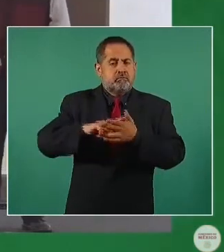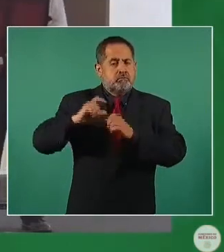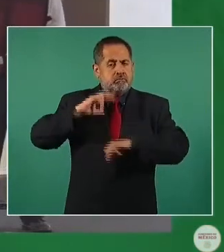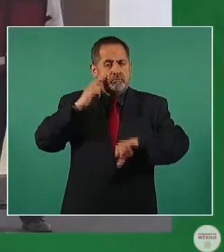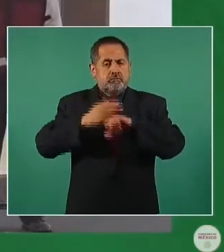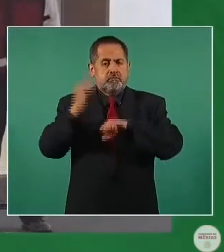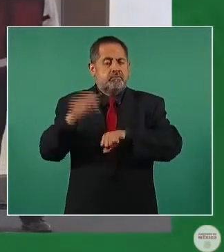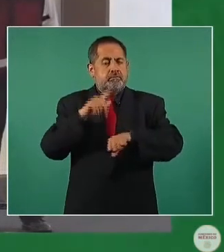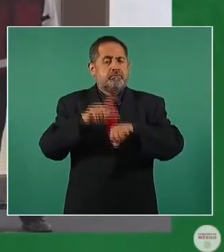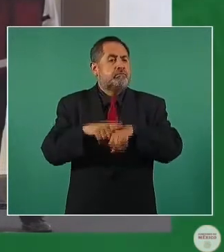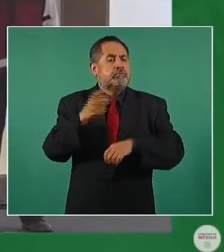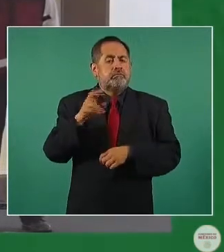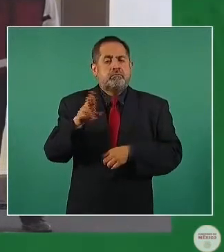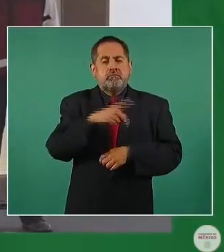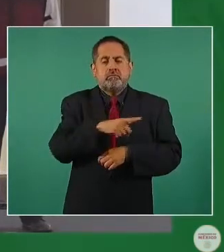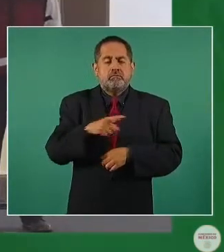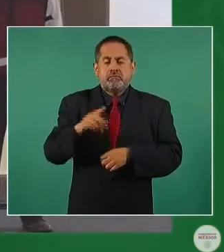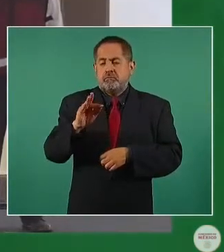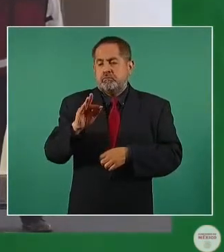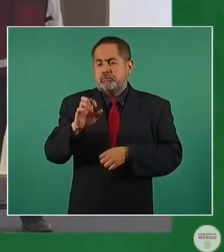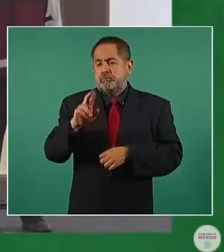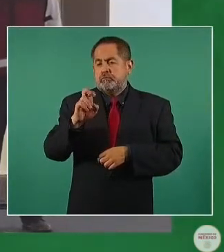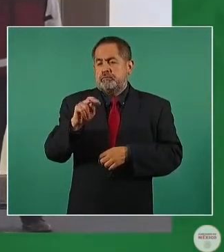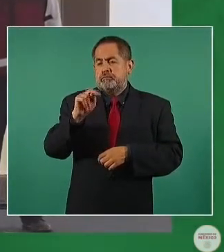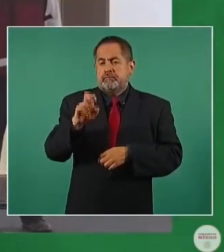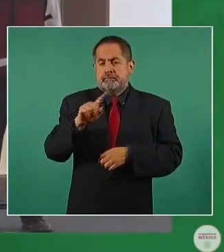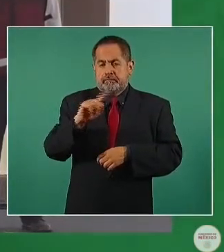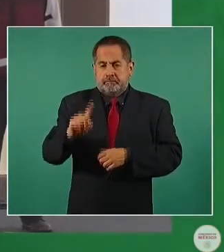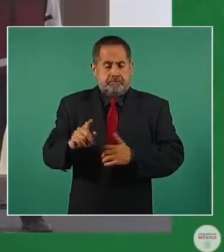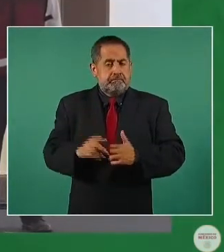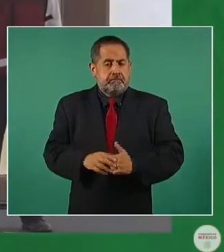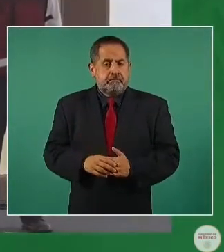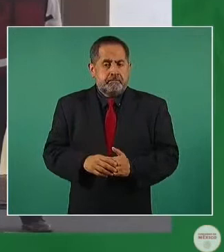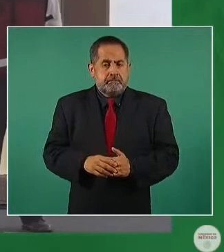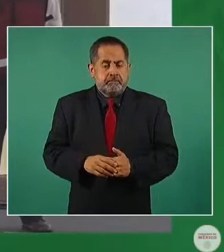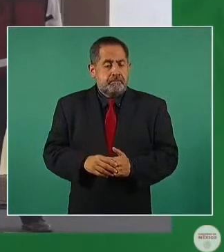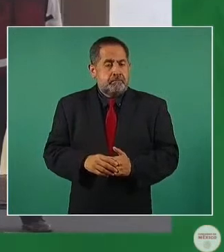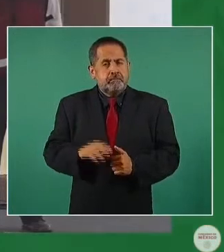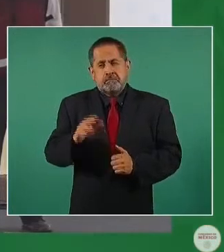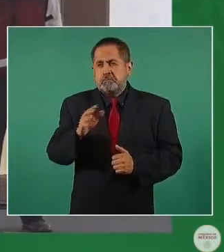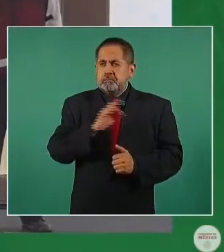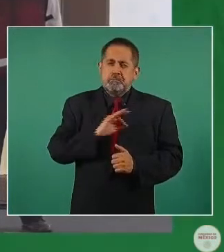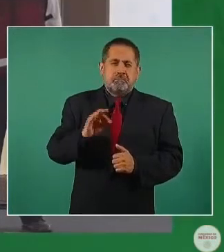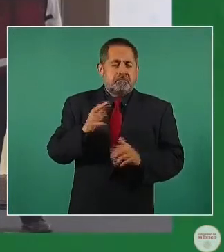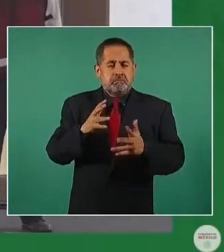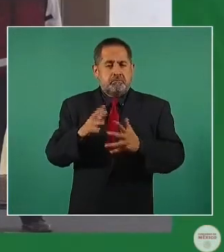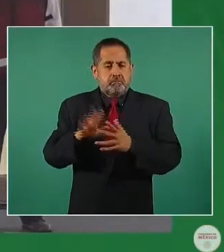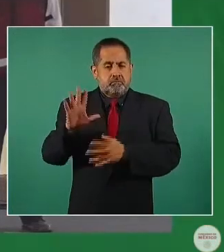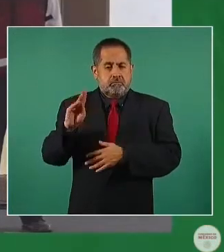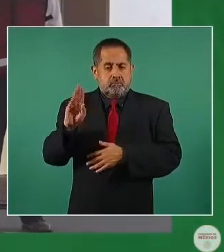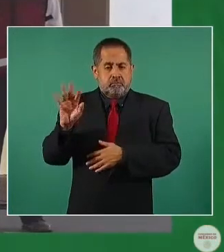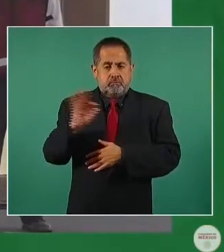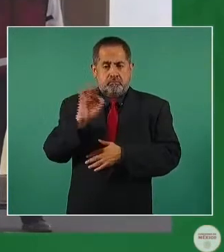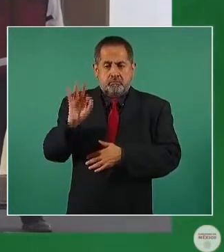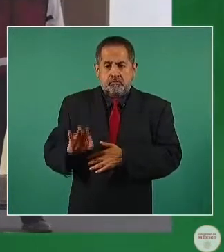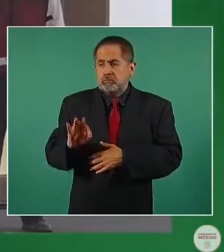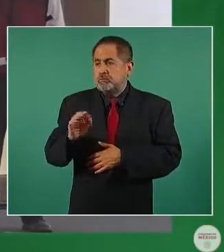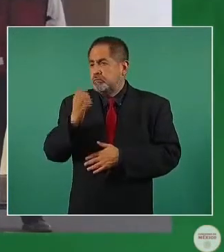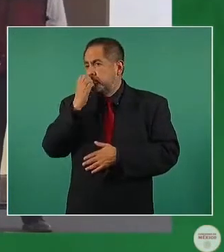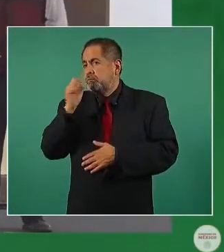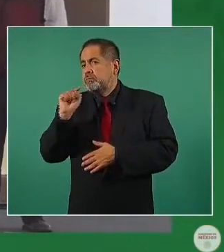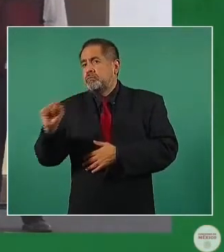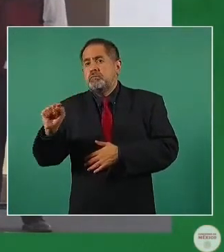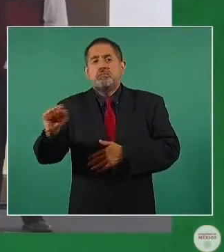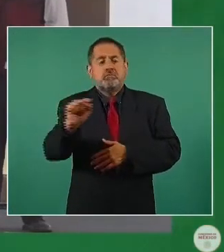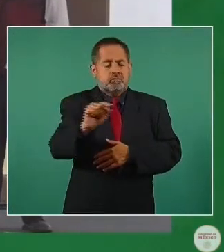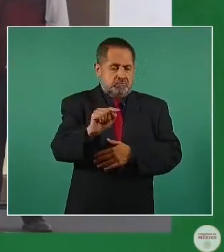Educativa Federal, el doctor Fernández. Tenemos alrededor más del 90% de las escuelas que han entrado. Ahora